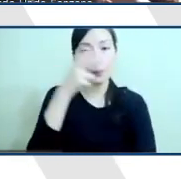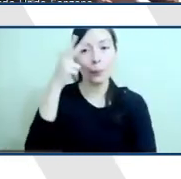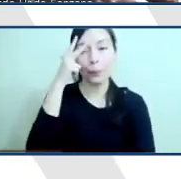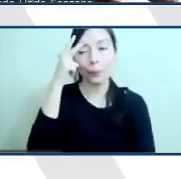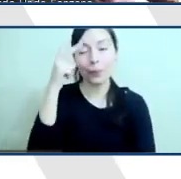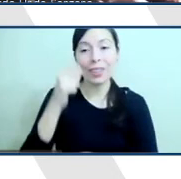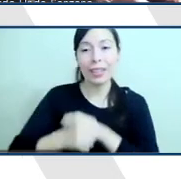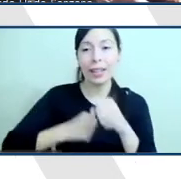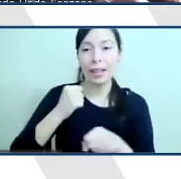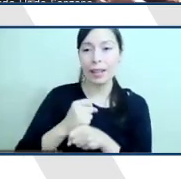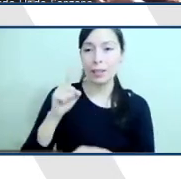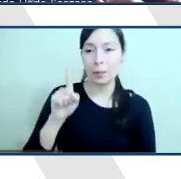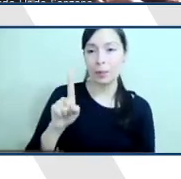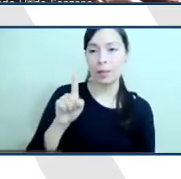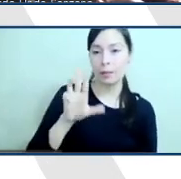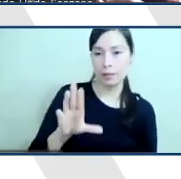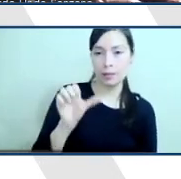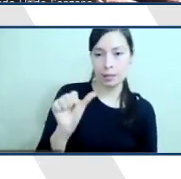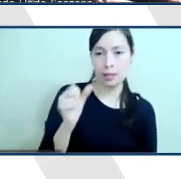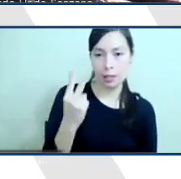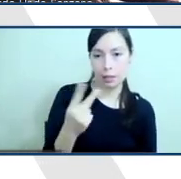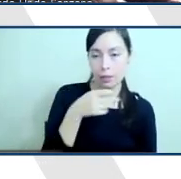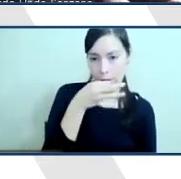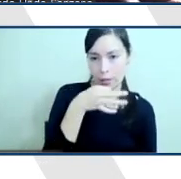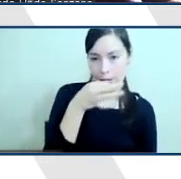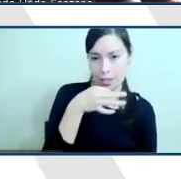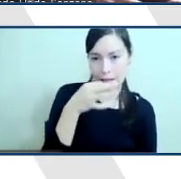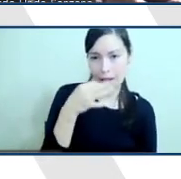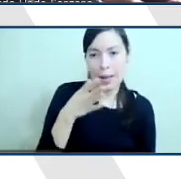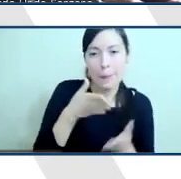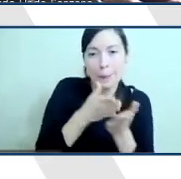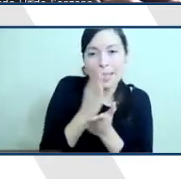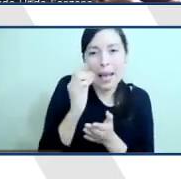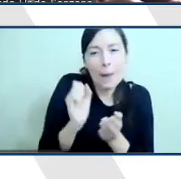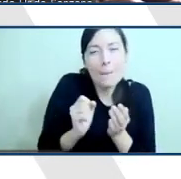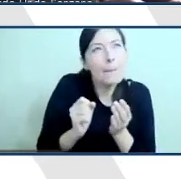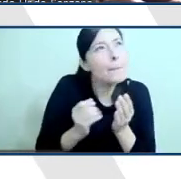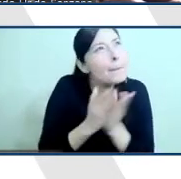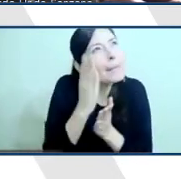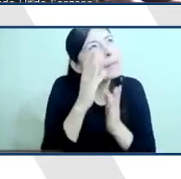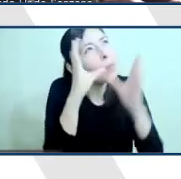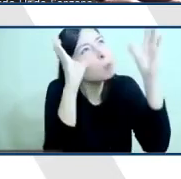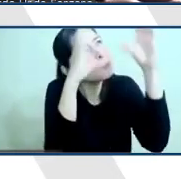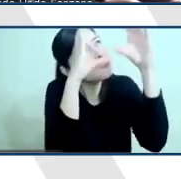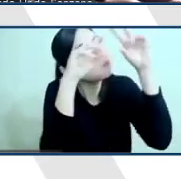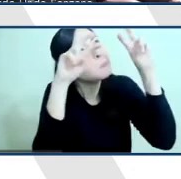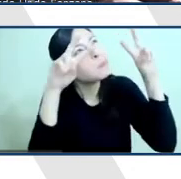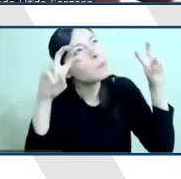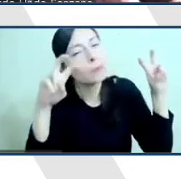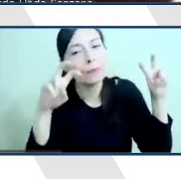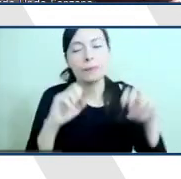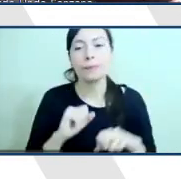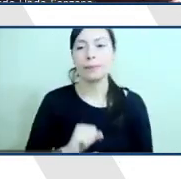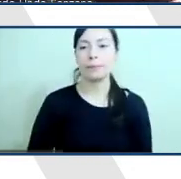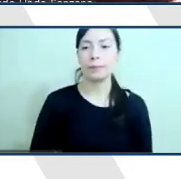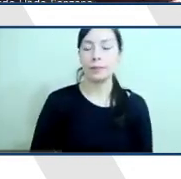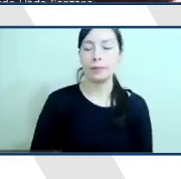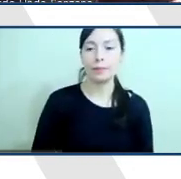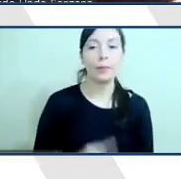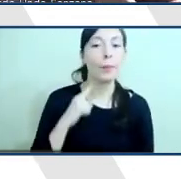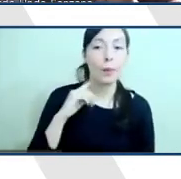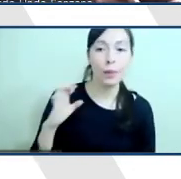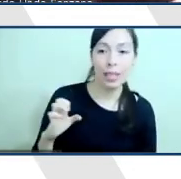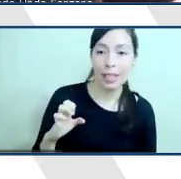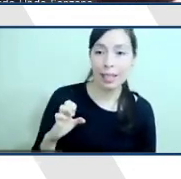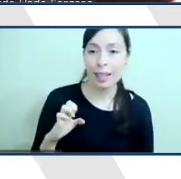62, yo les comentaba que se comienzan las primeras observaciones allá. Y esto fue porque estuvo, ¿cierto?,